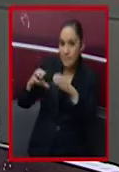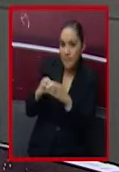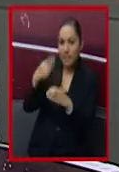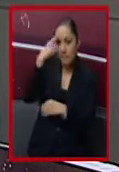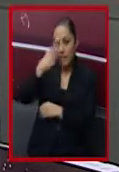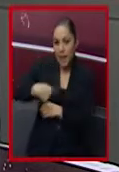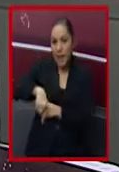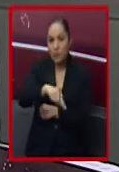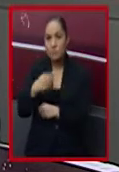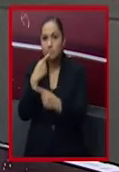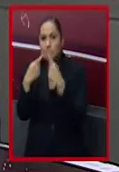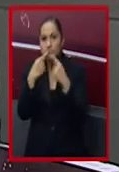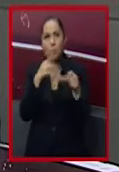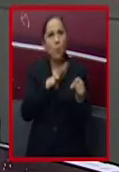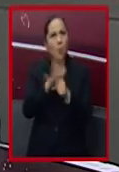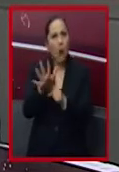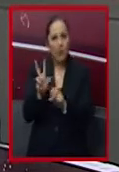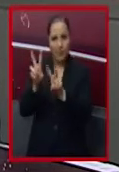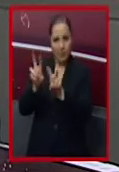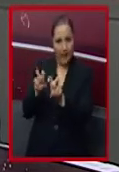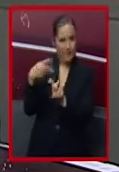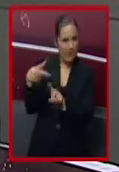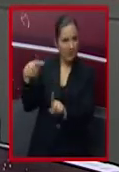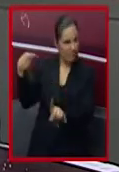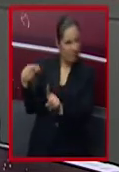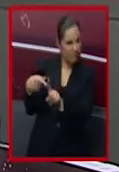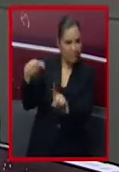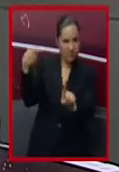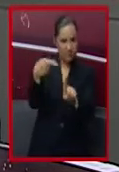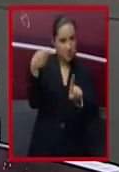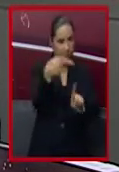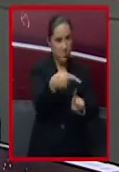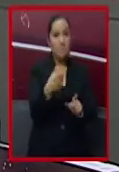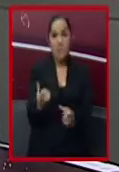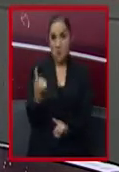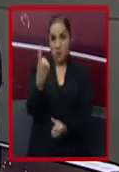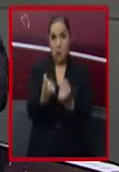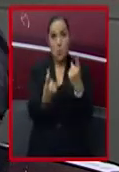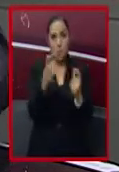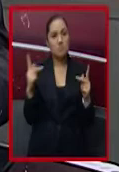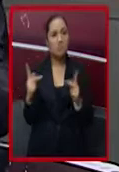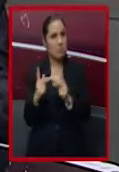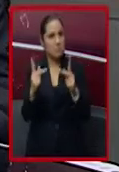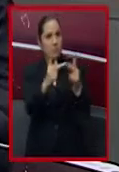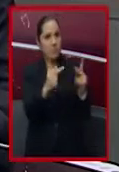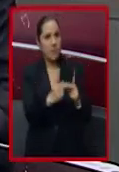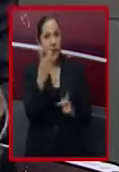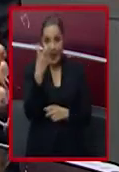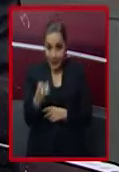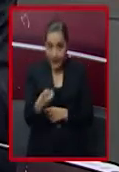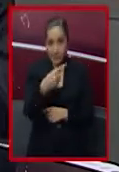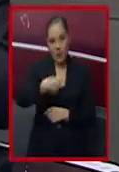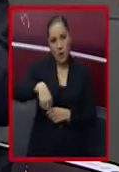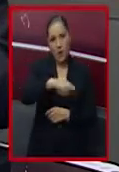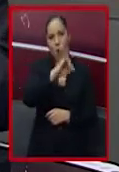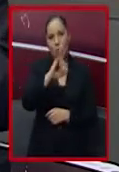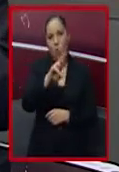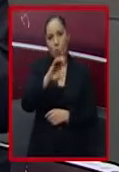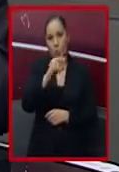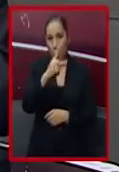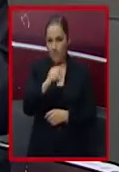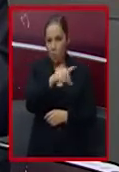los grupos coinciden y son precisamente estos temas los que la Junta de Coordinación Política en ambas cámaras impulsará para una